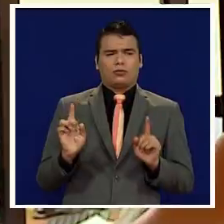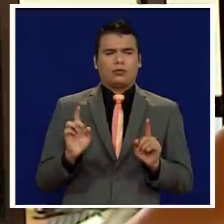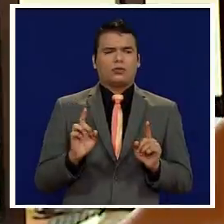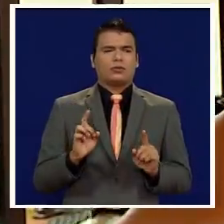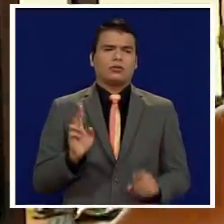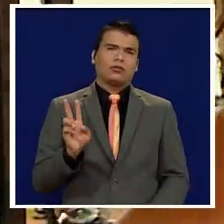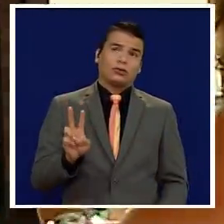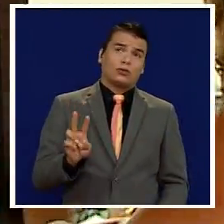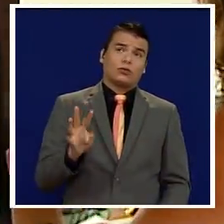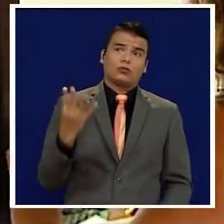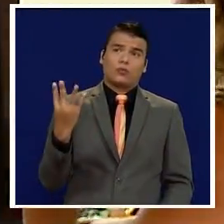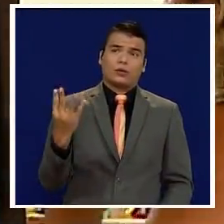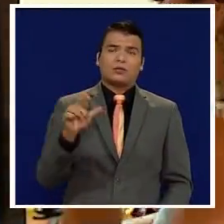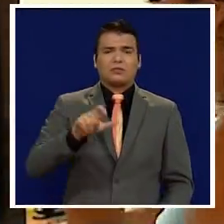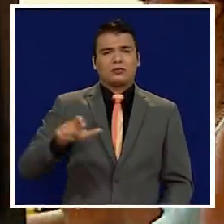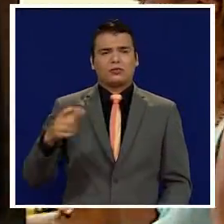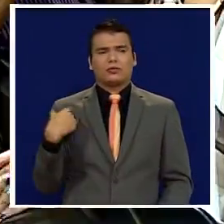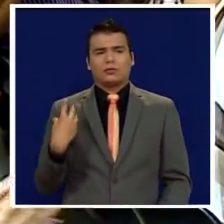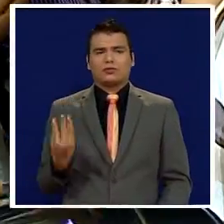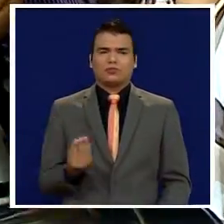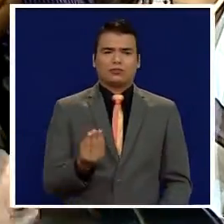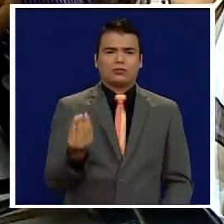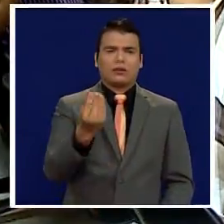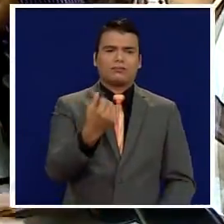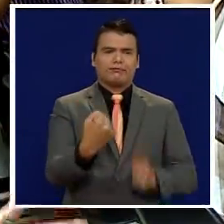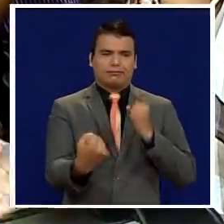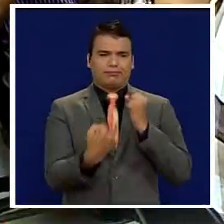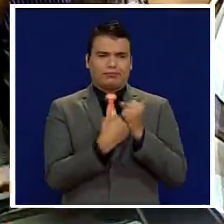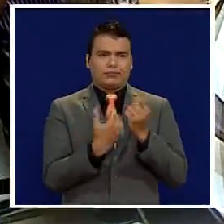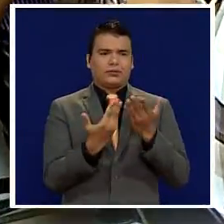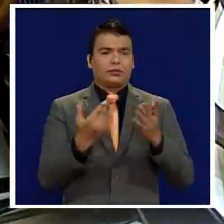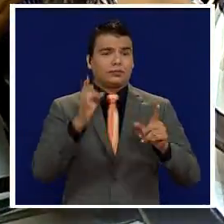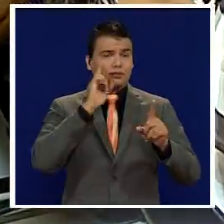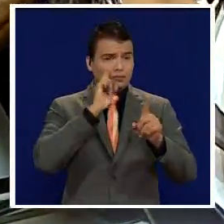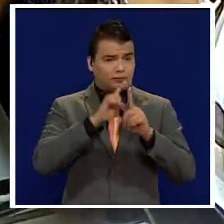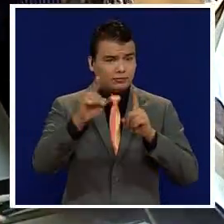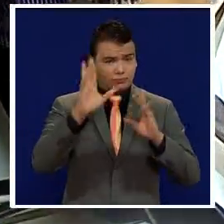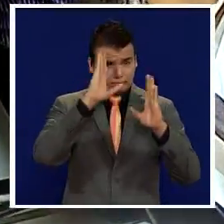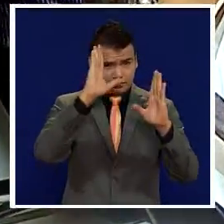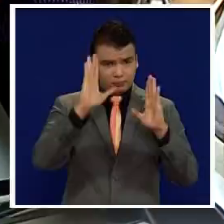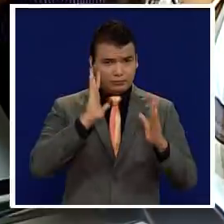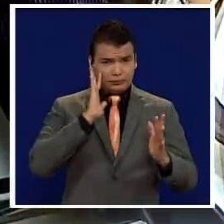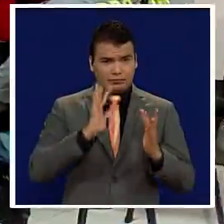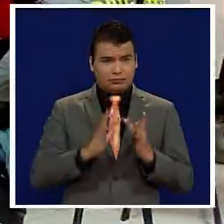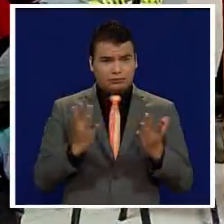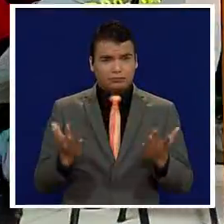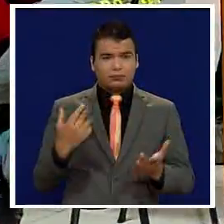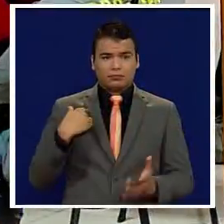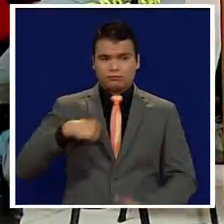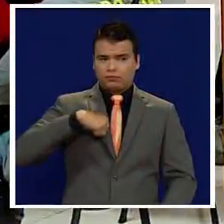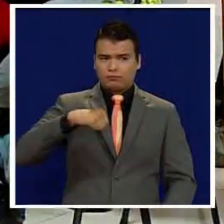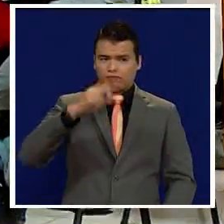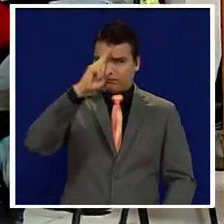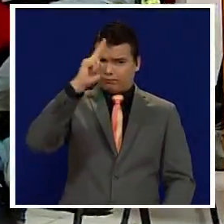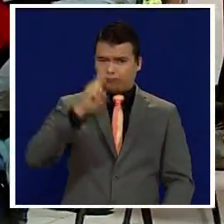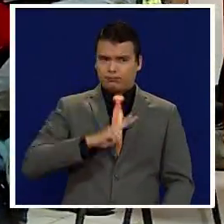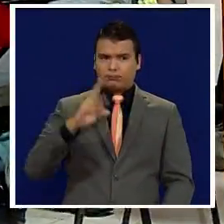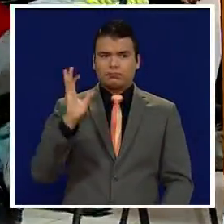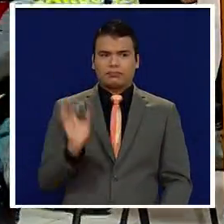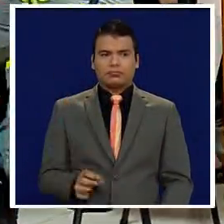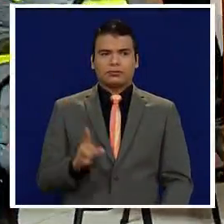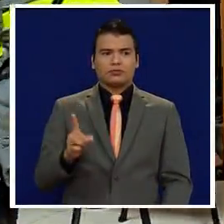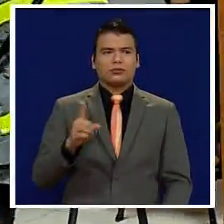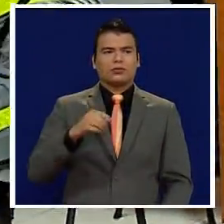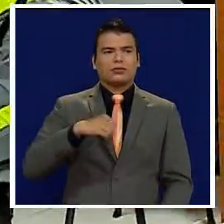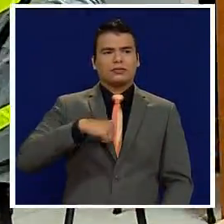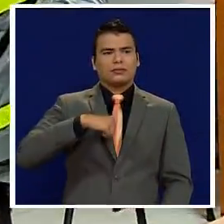entre 2 y 4 personas y ellos te ayudan. Buscando ser escuchados como requieren y que se cumplan sus derechos, han acudido a las demandas y